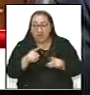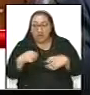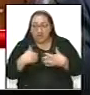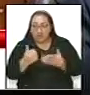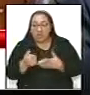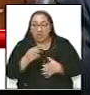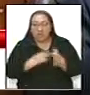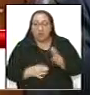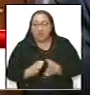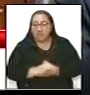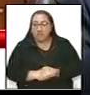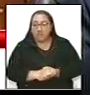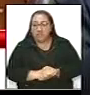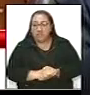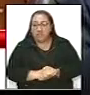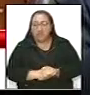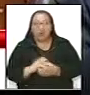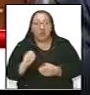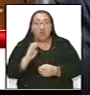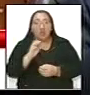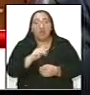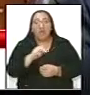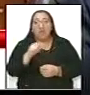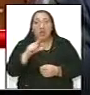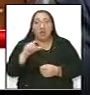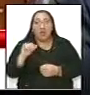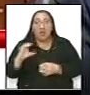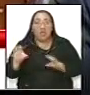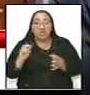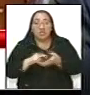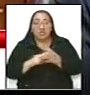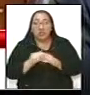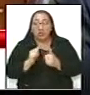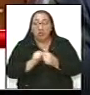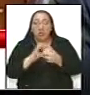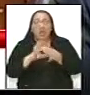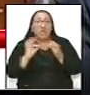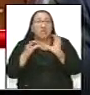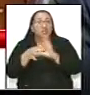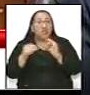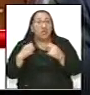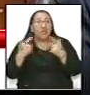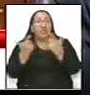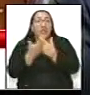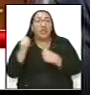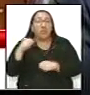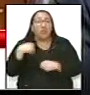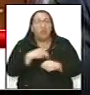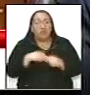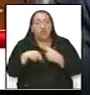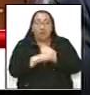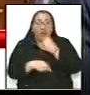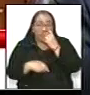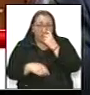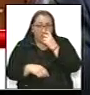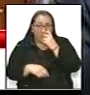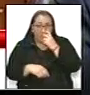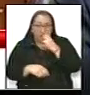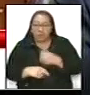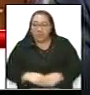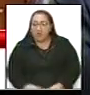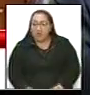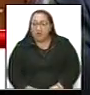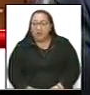queremos financiar? ¿O al Mali, que hace un sesgo en la historia del terrorismo en nuestro país?